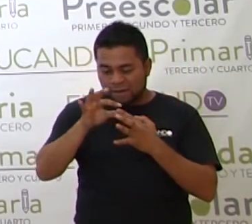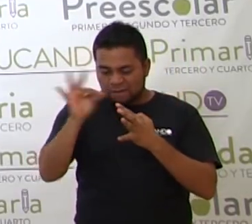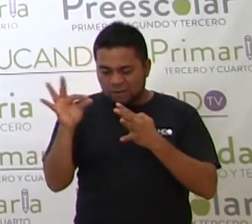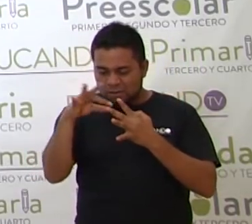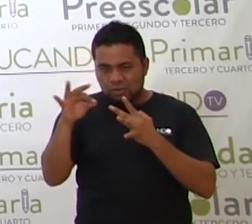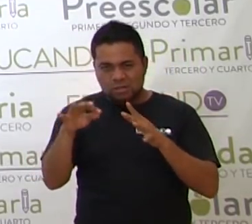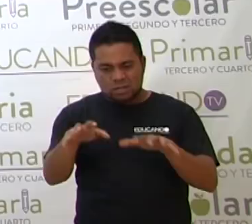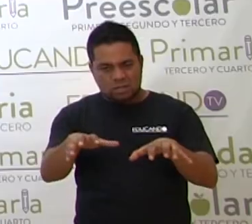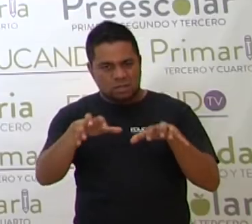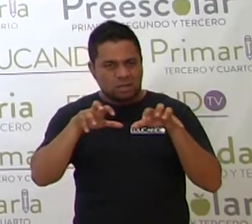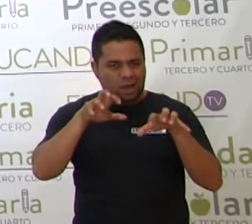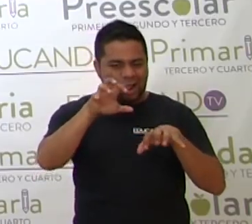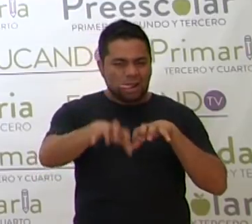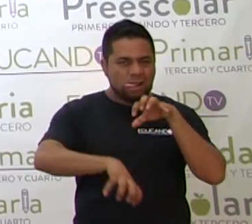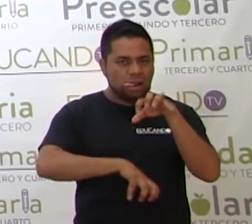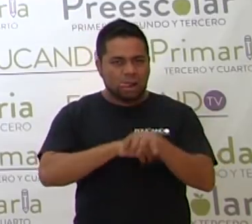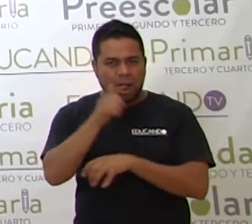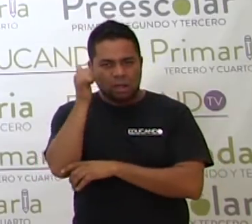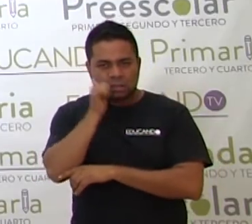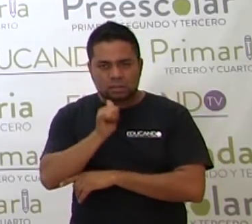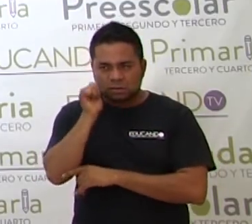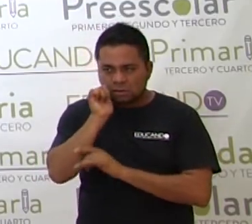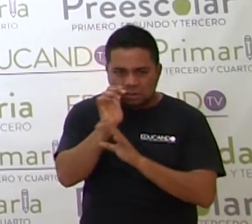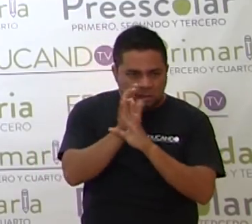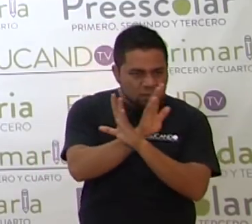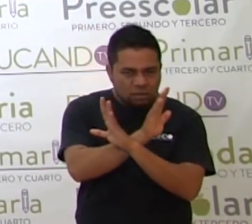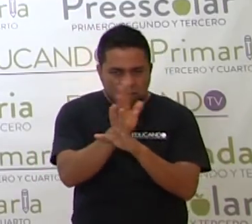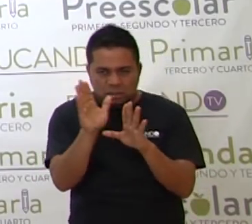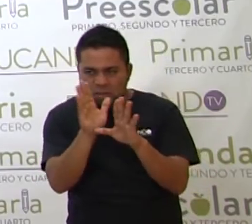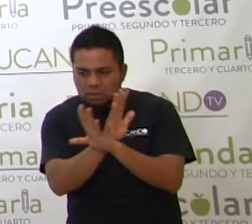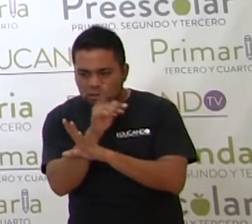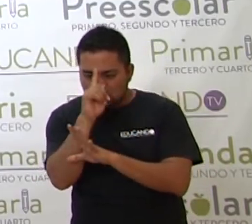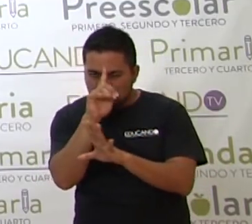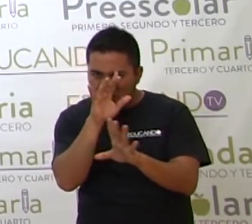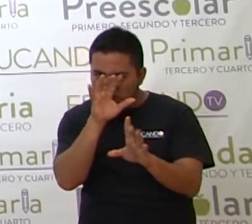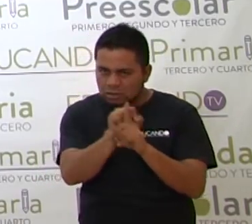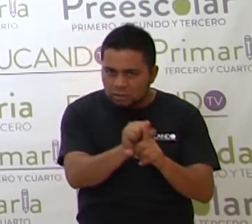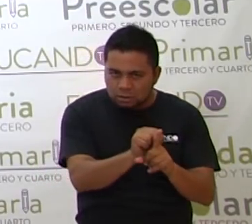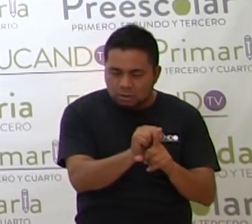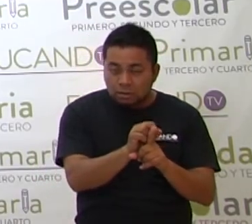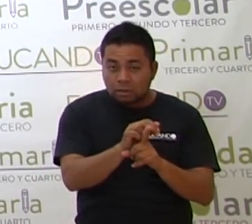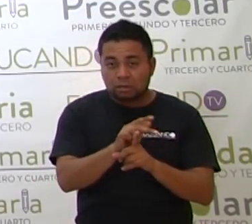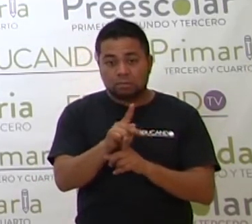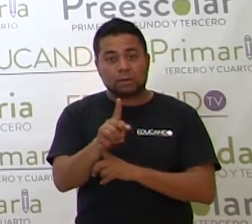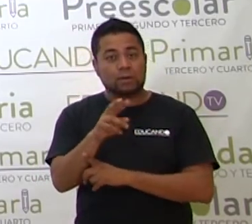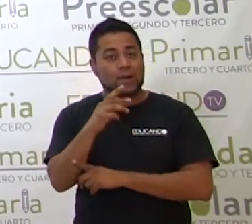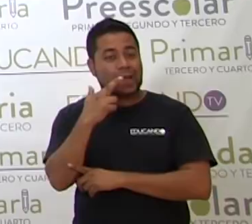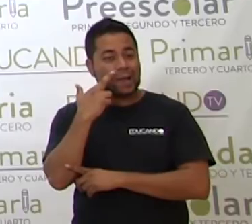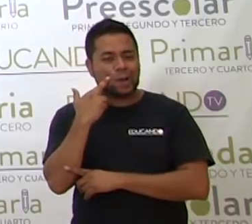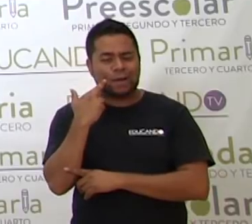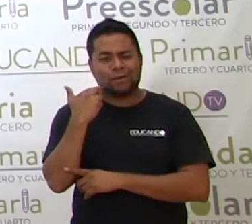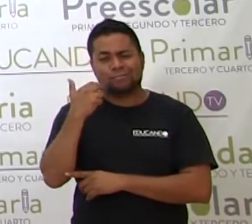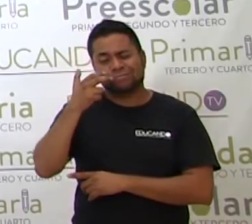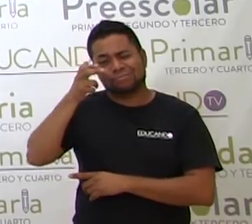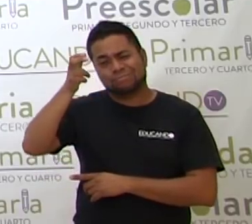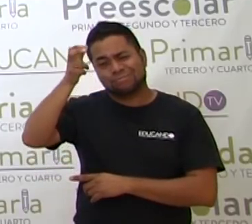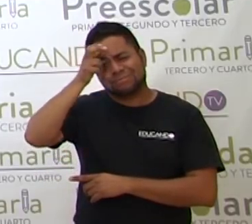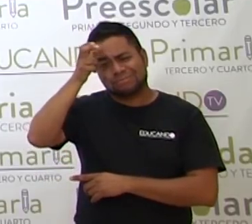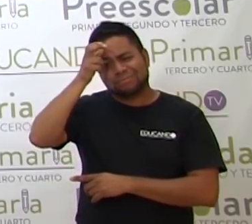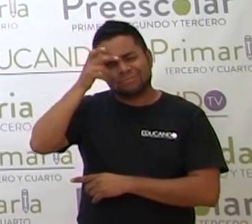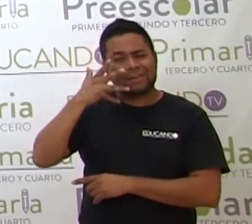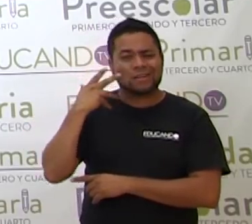filosas y siempre estaba listo para atraparlos. Pero los ratones eran más inteligentes que